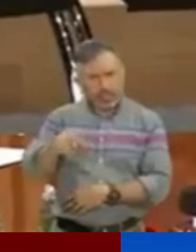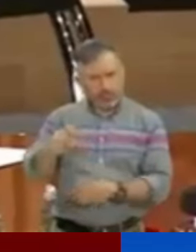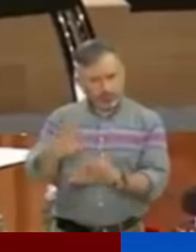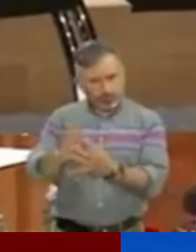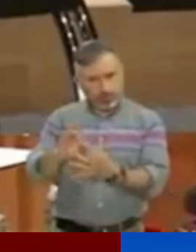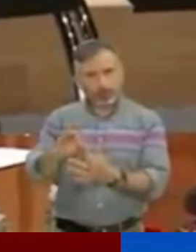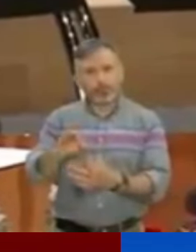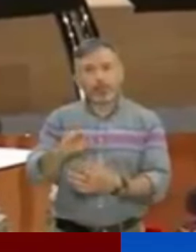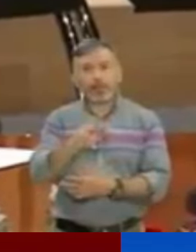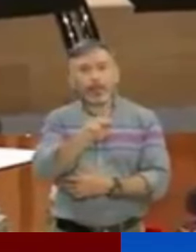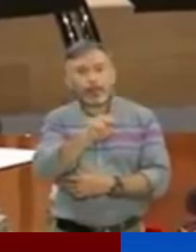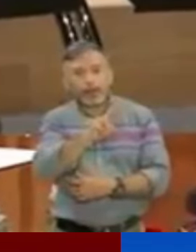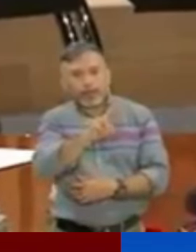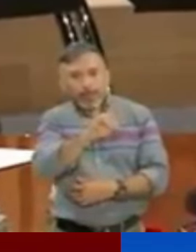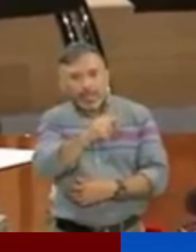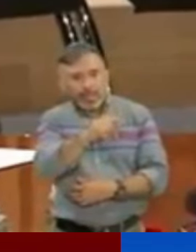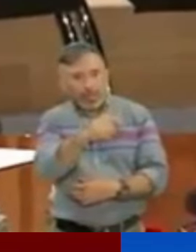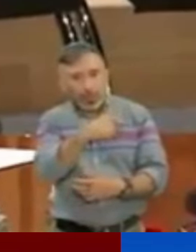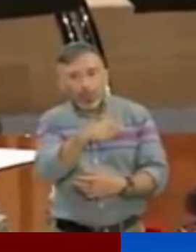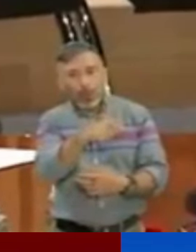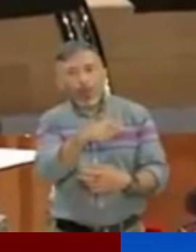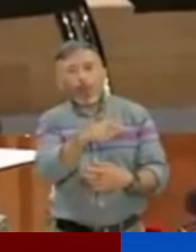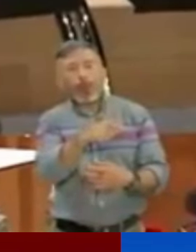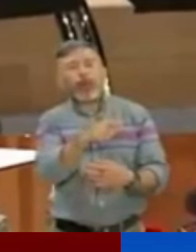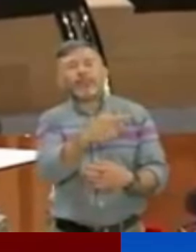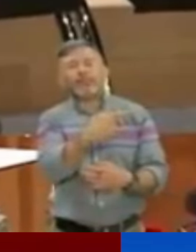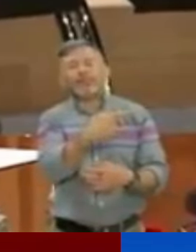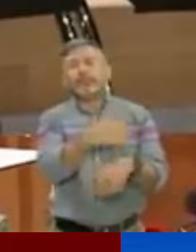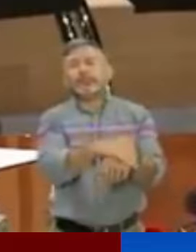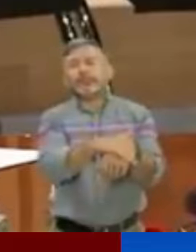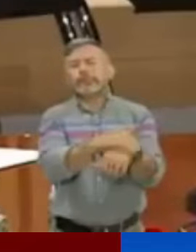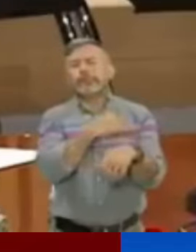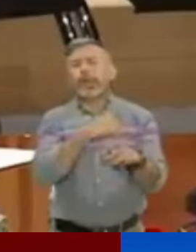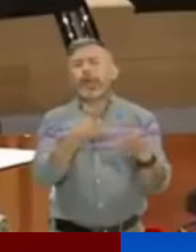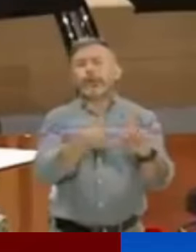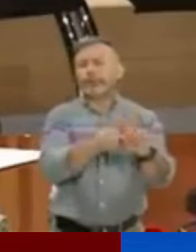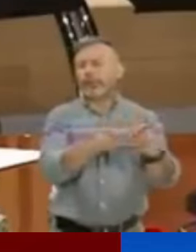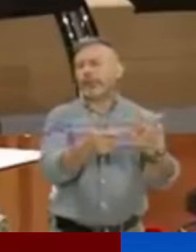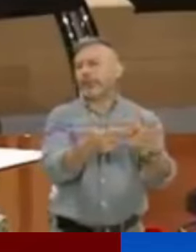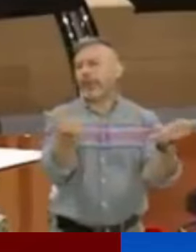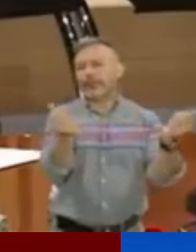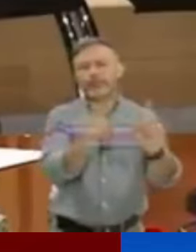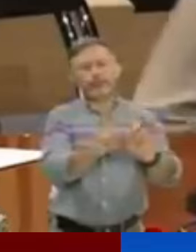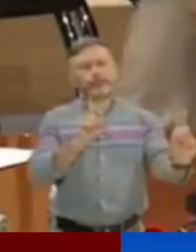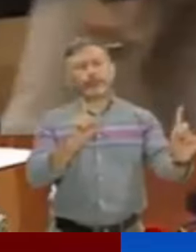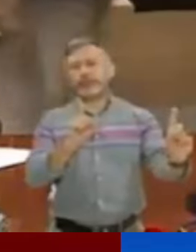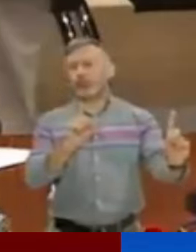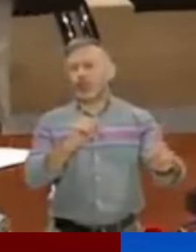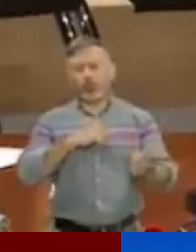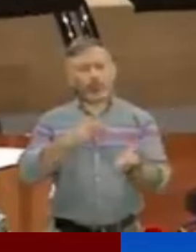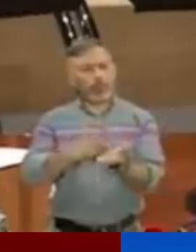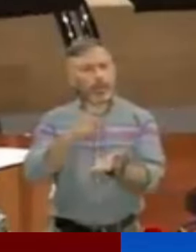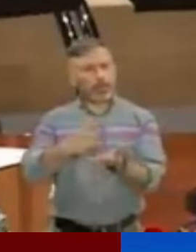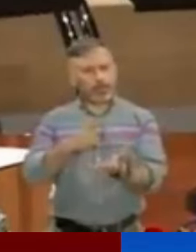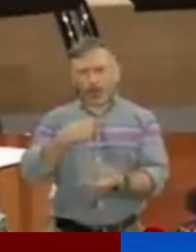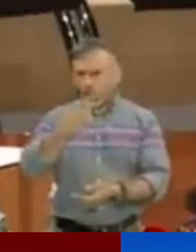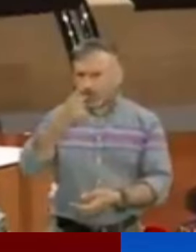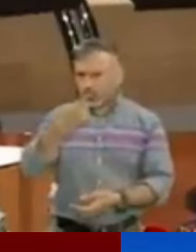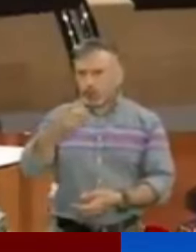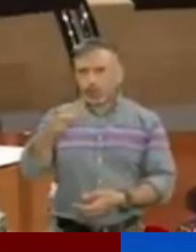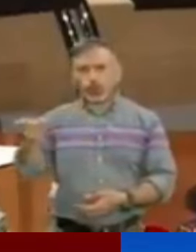PRI ni a la esquina. Lo hemos dicho y lo vamos a seguir repitiendo, aunque a ustedes les